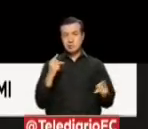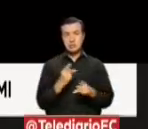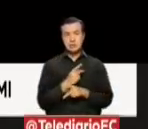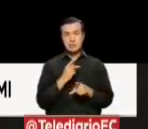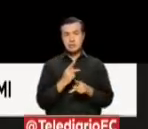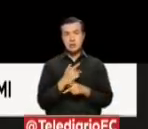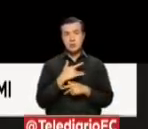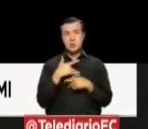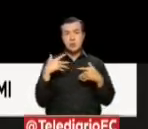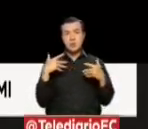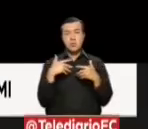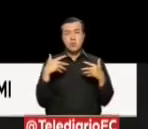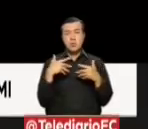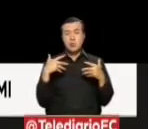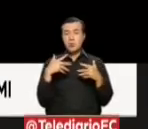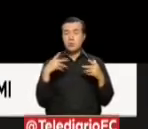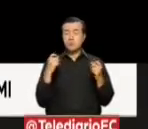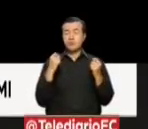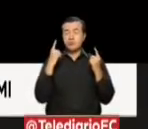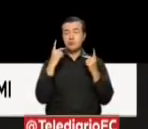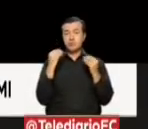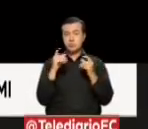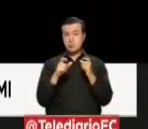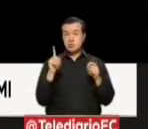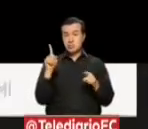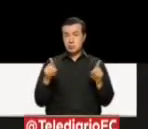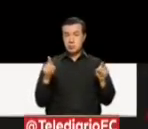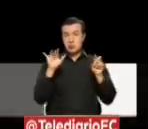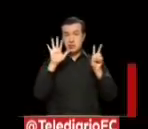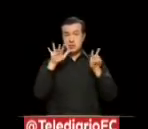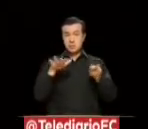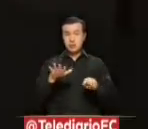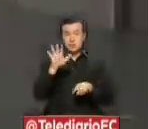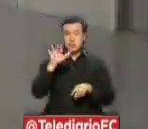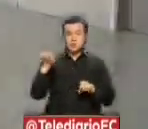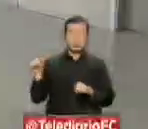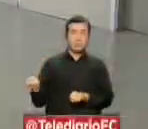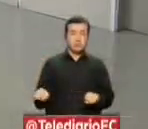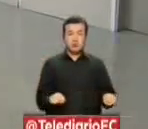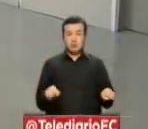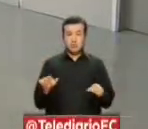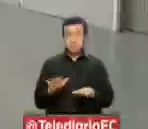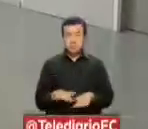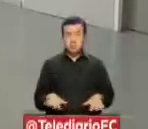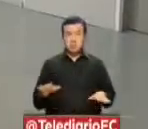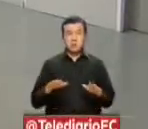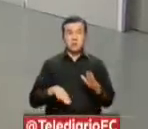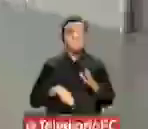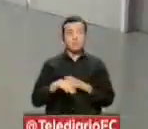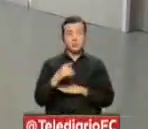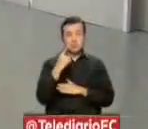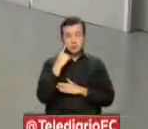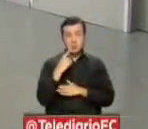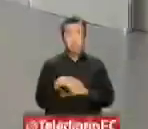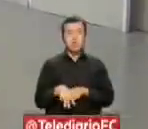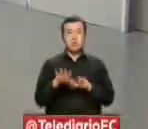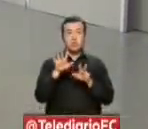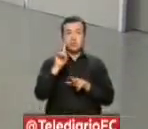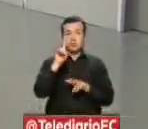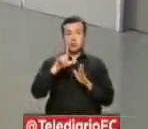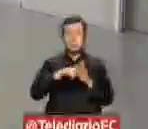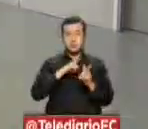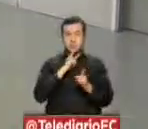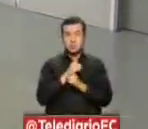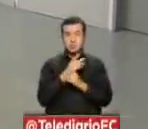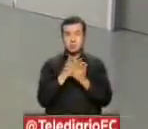muchísimo susto, de terror incluso, pues, para algunos. 7.5 de magnitud en Indonesia, seguido de un tsunami. Son las 8:01.